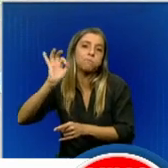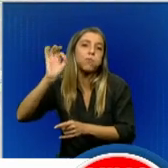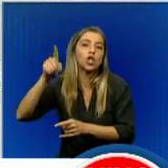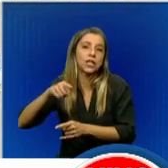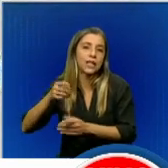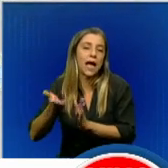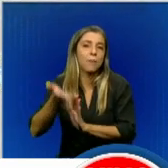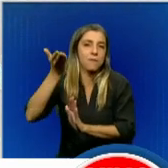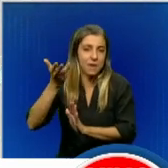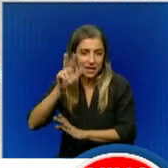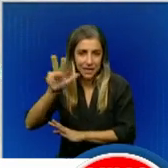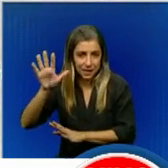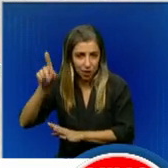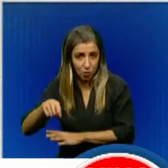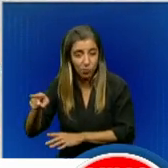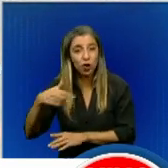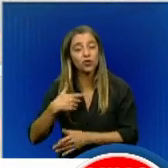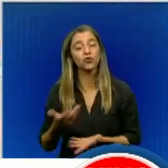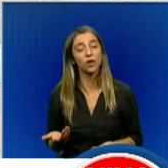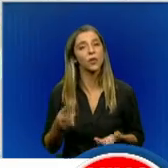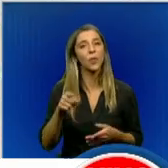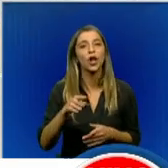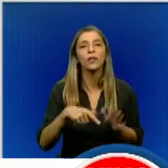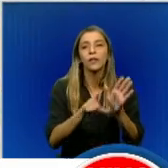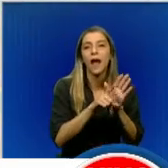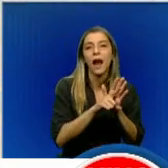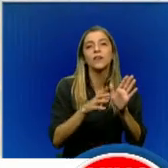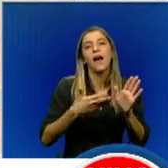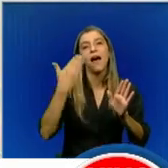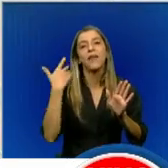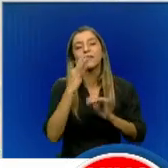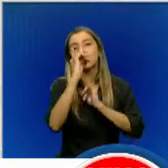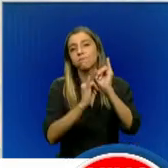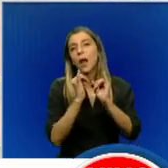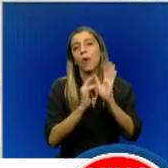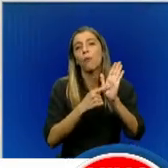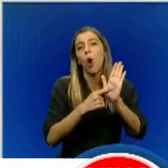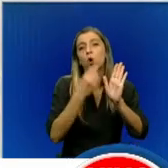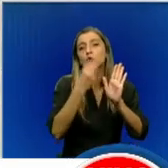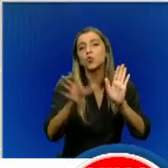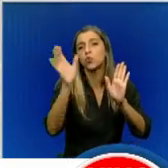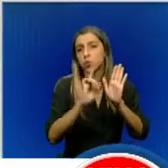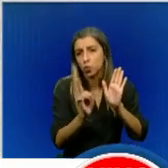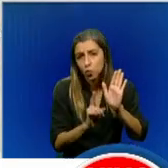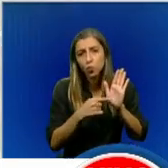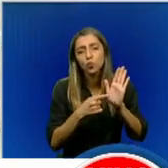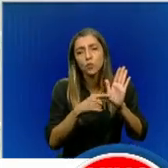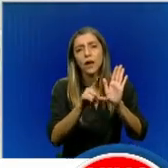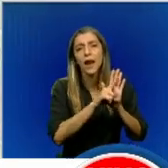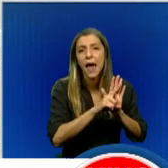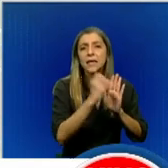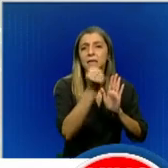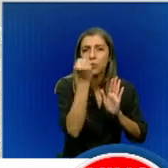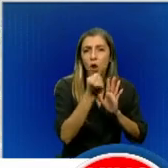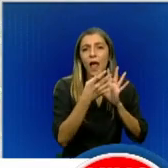35% y decía que no es una norma aislada porque efectivamente este congreso comenzó a corregir el sesgo